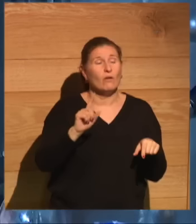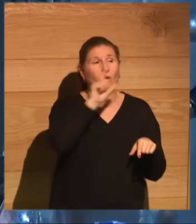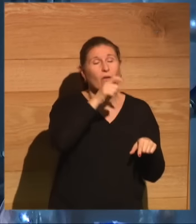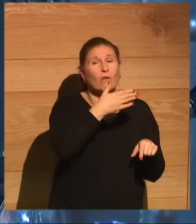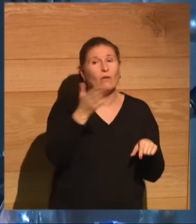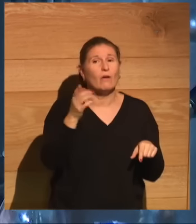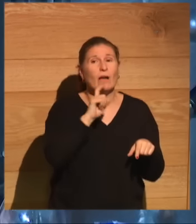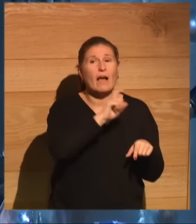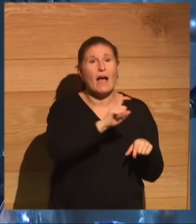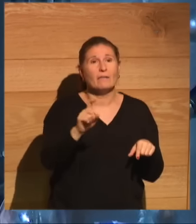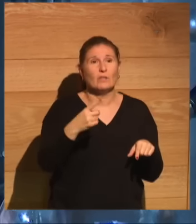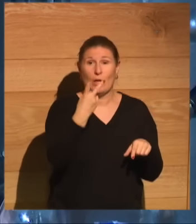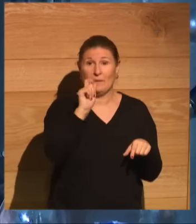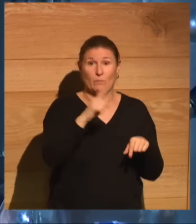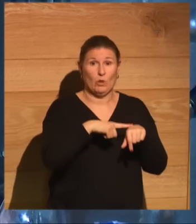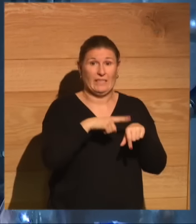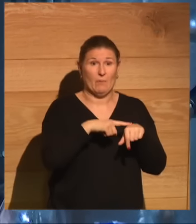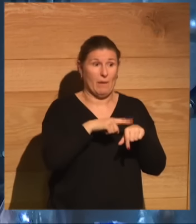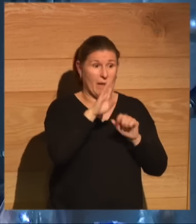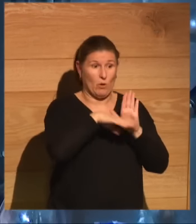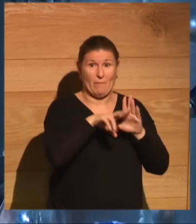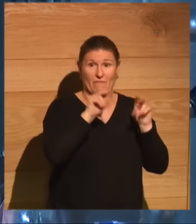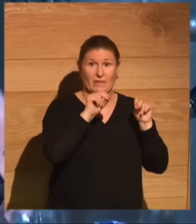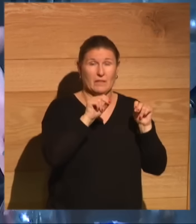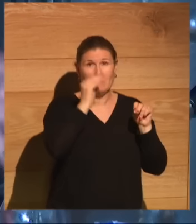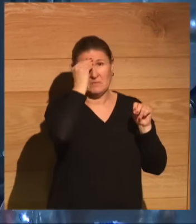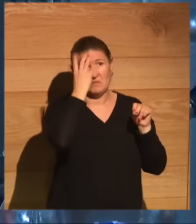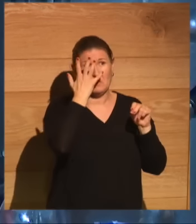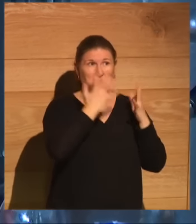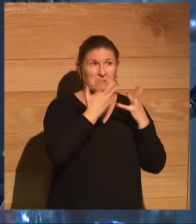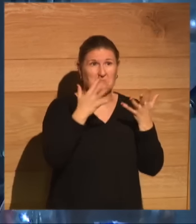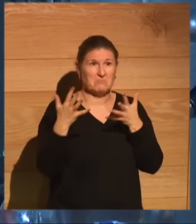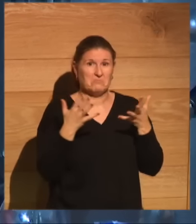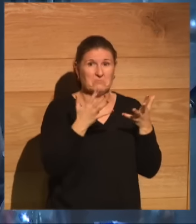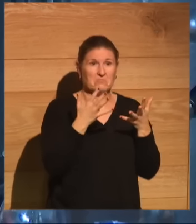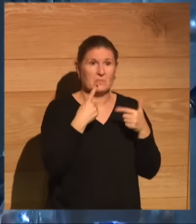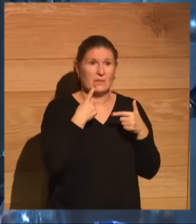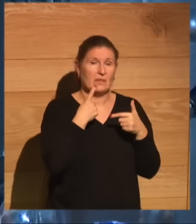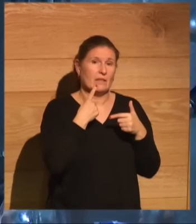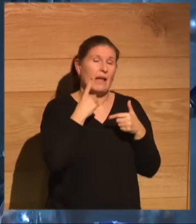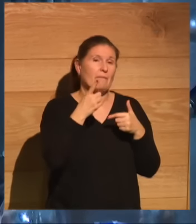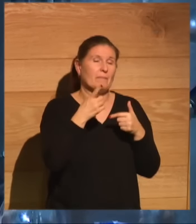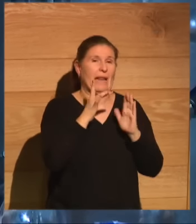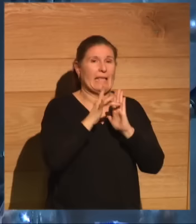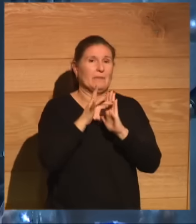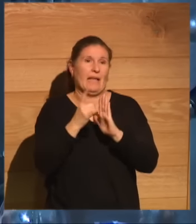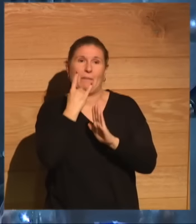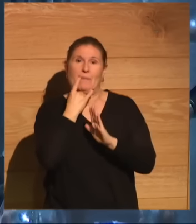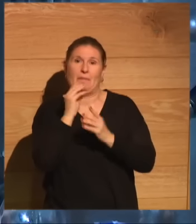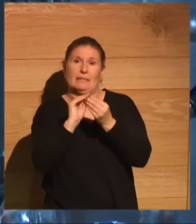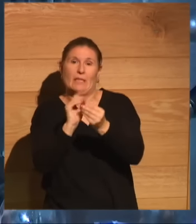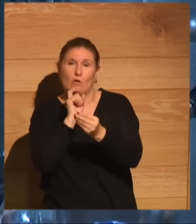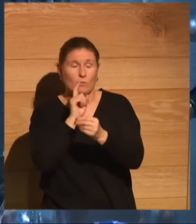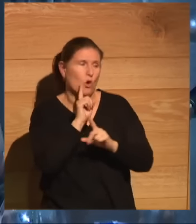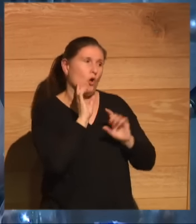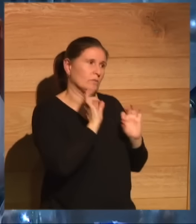navegantes. Quedan 20 minutos hasta el final de este programa. Calculo que nos va a dar tiempo a explicar cómo llegamos a Batman. Lo he hecho por eso, precisamente. Madre mía. He